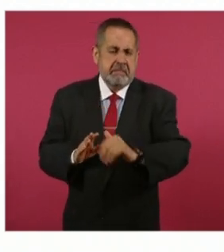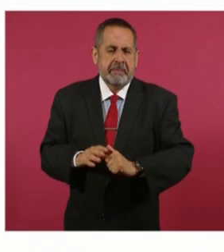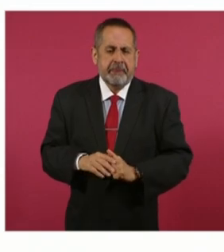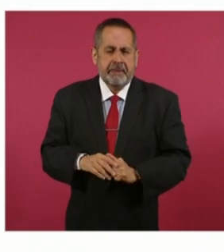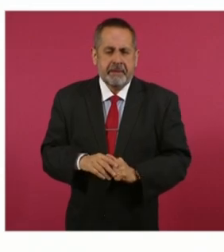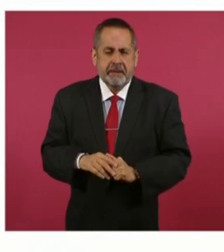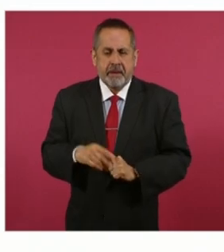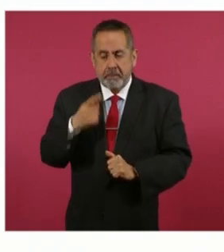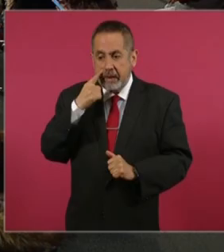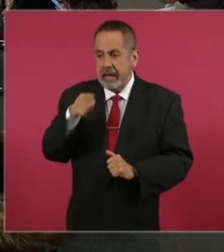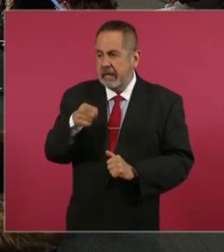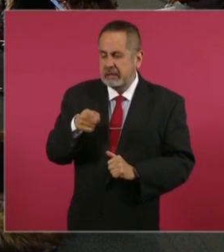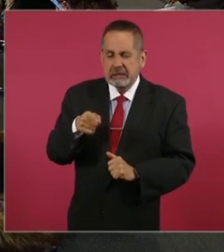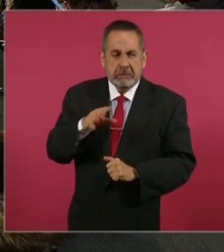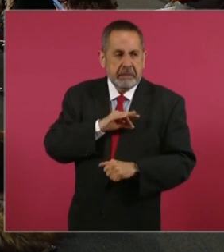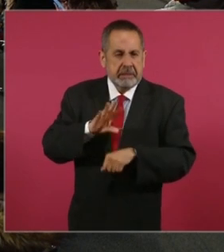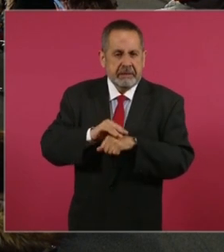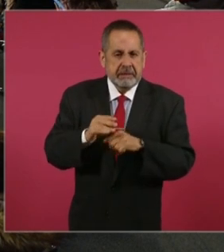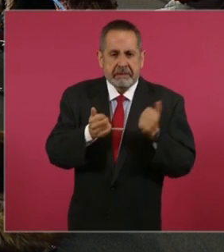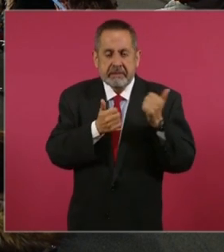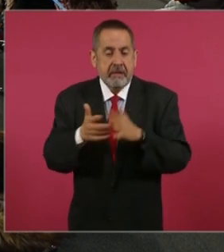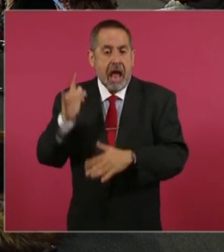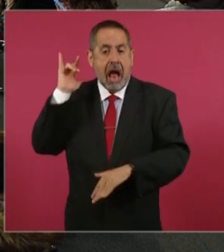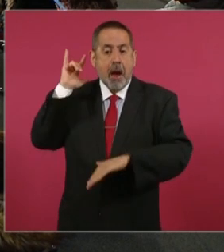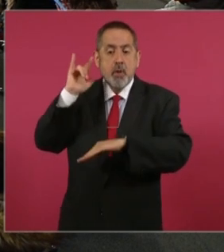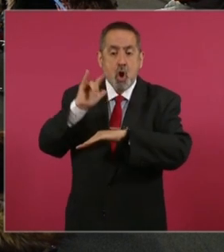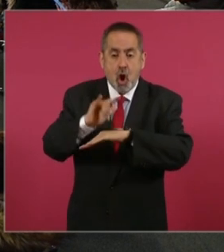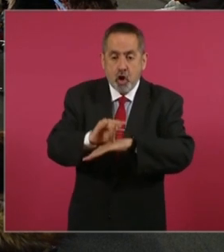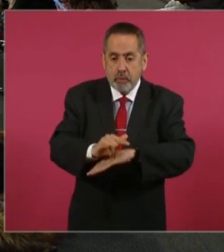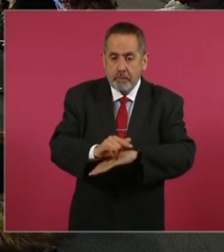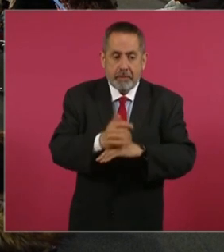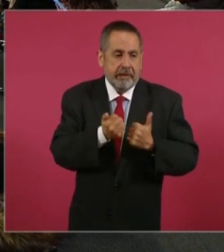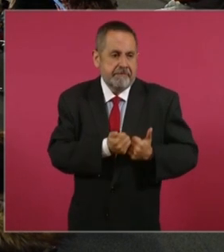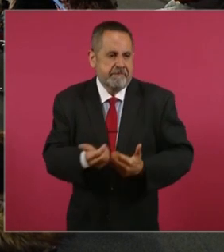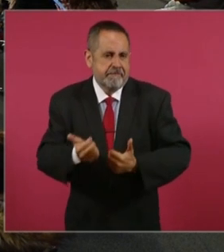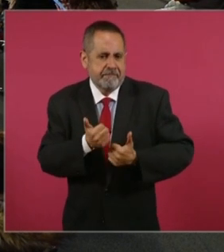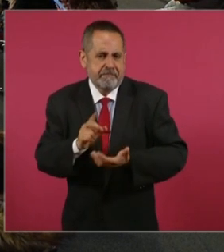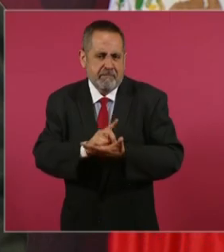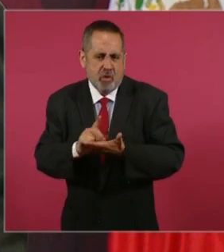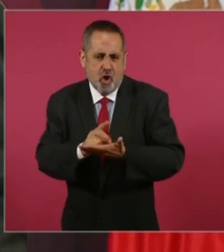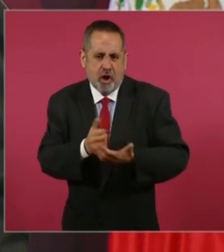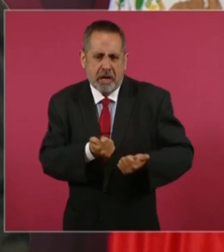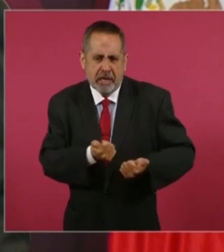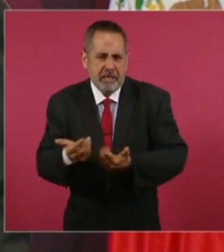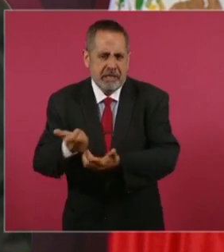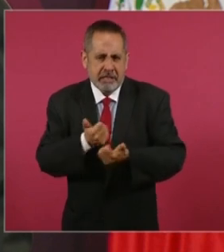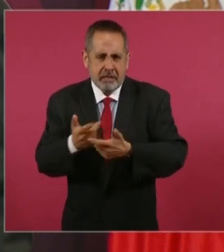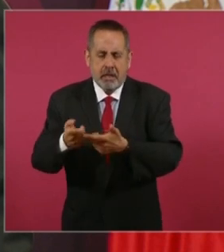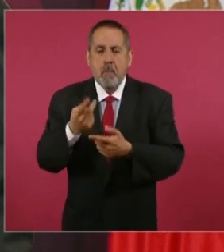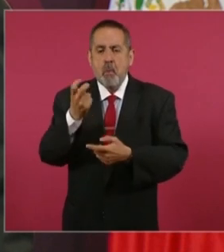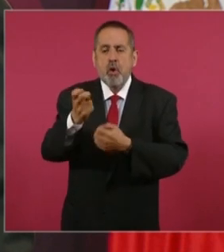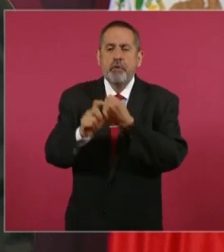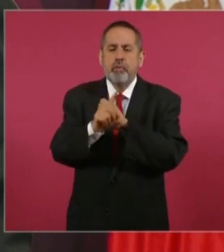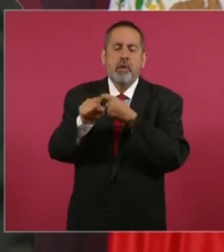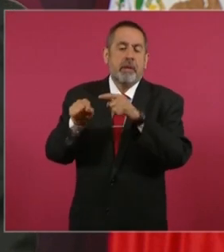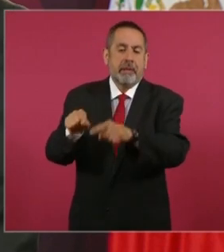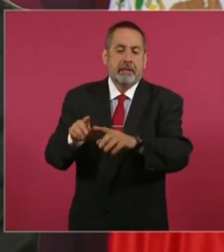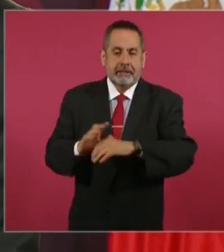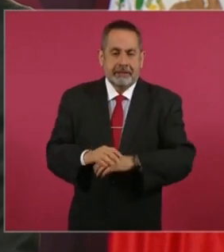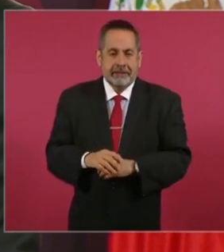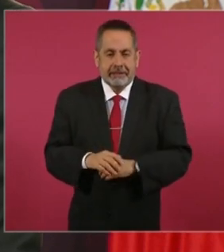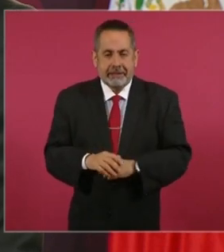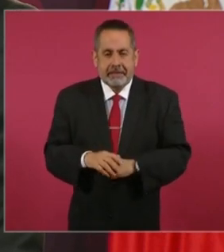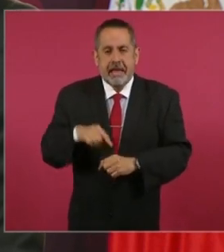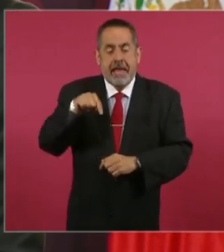a permitir que bajaran avionetas con droga y